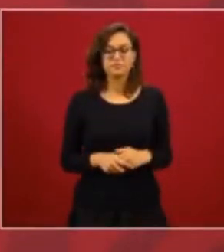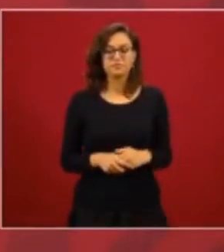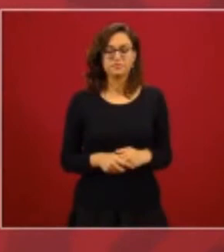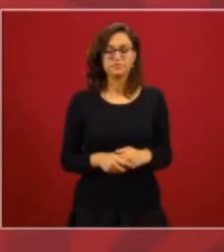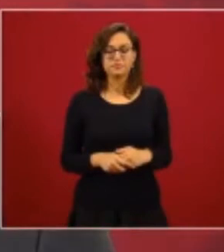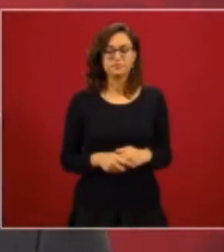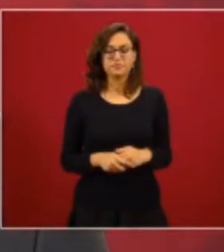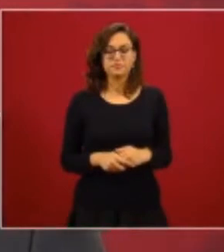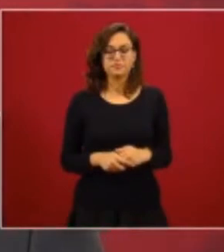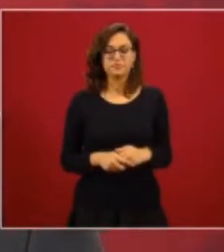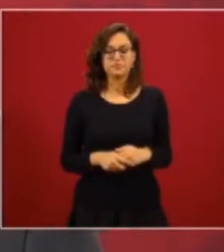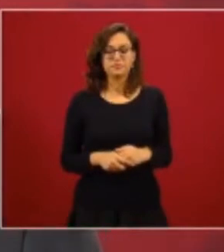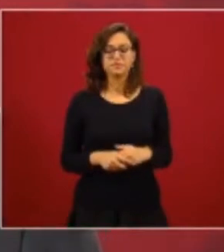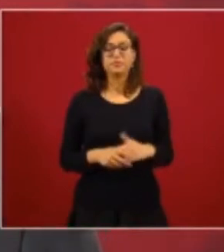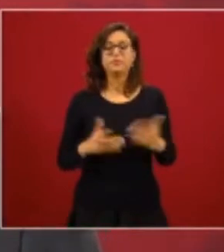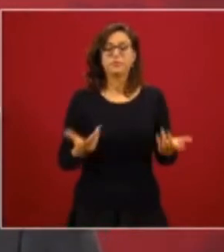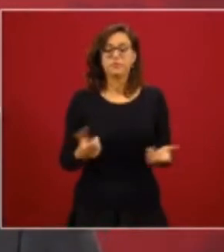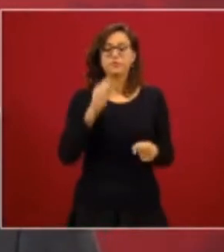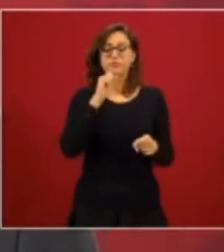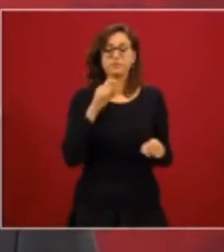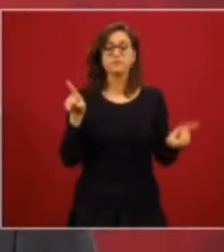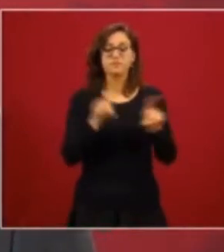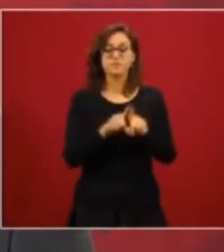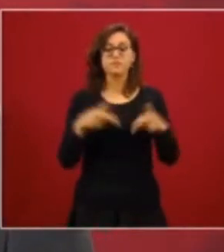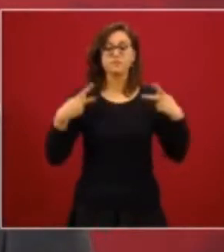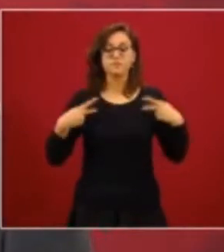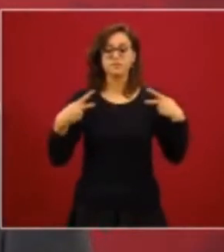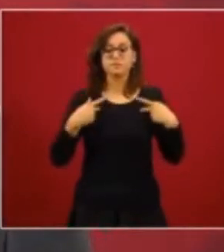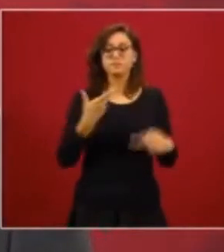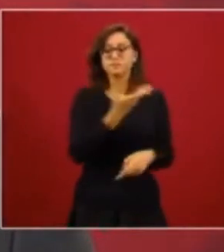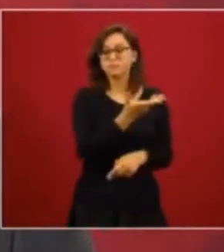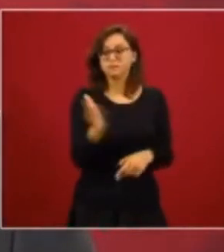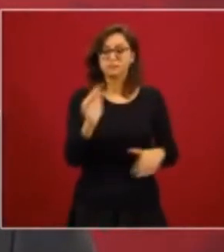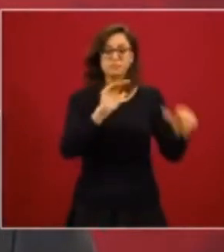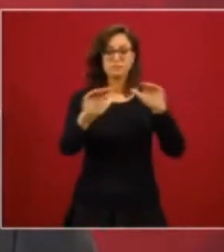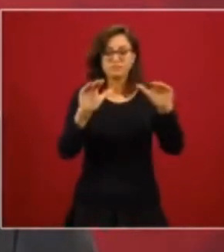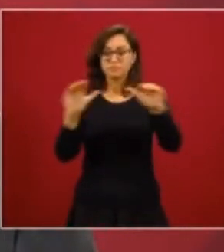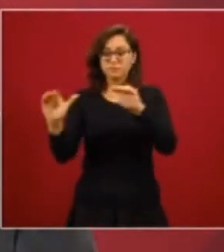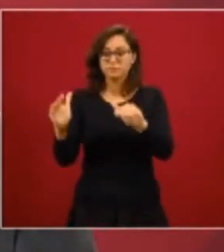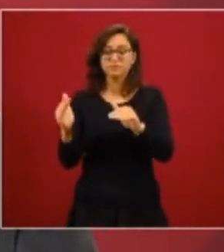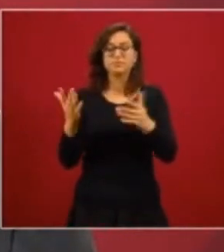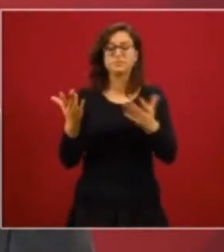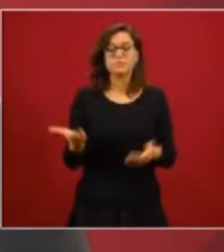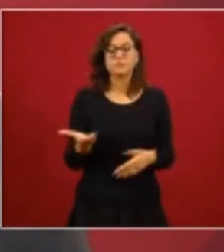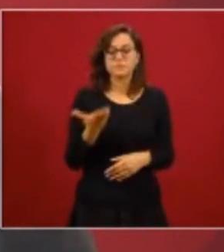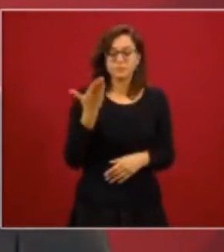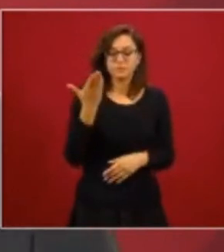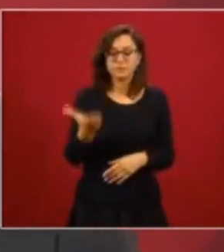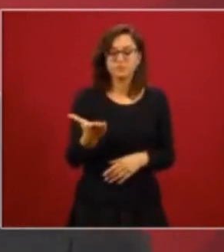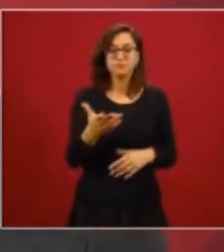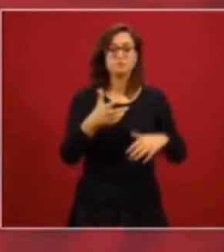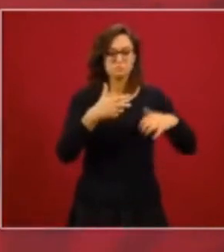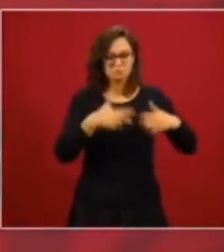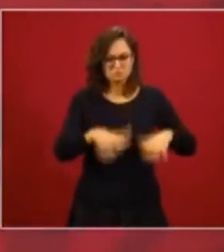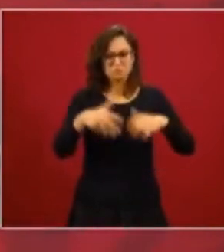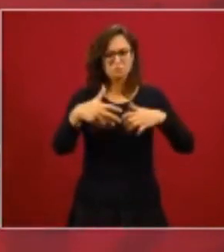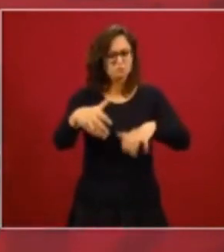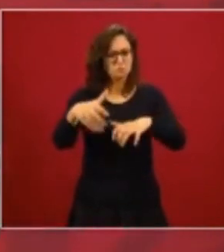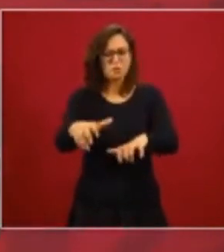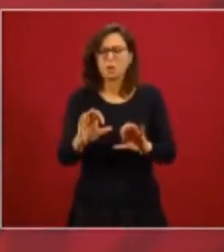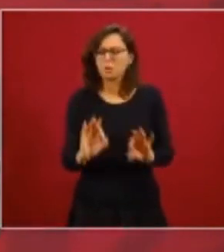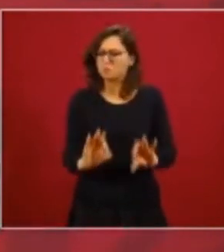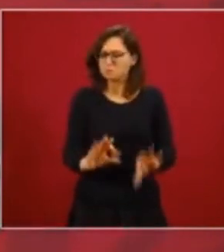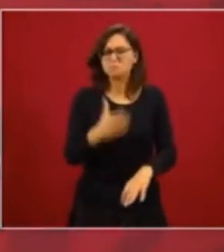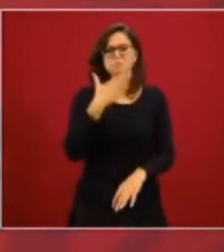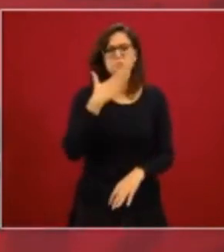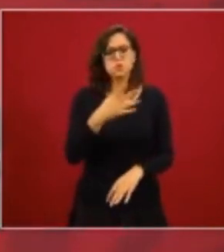todo lo que sucede y pedir a la gente que si van a haber manifestaciones, que están en todo su